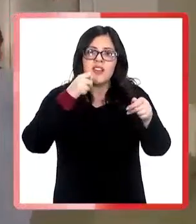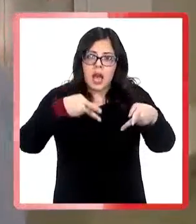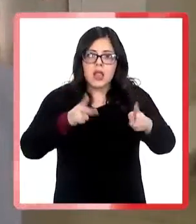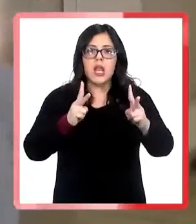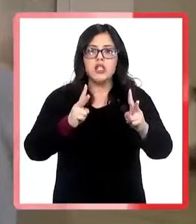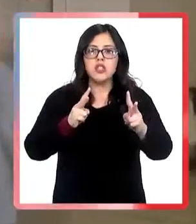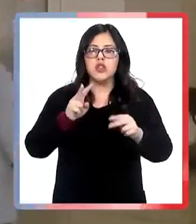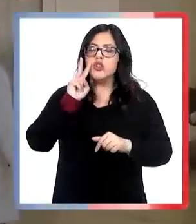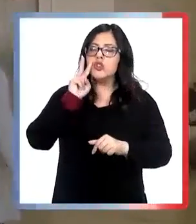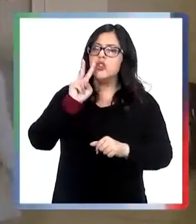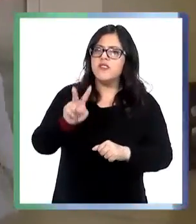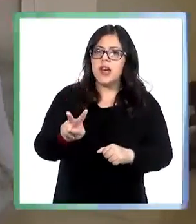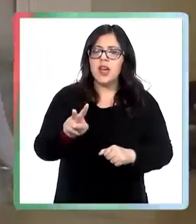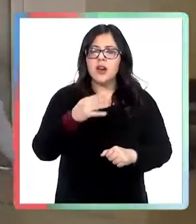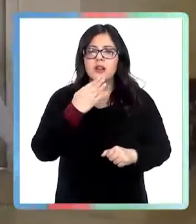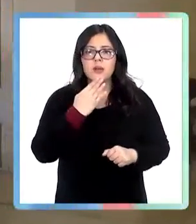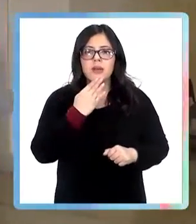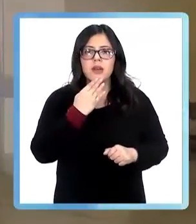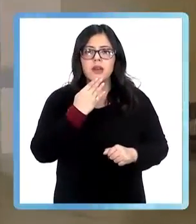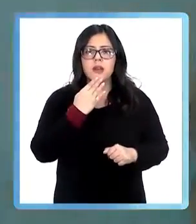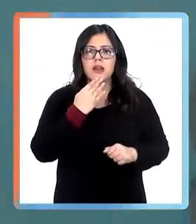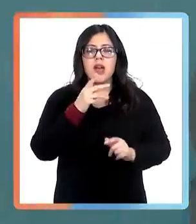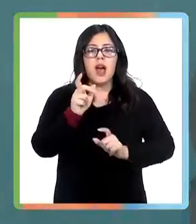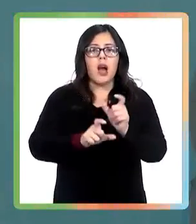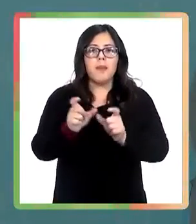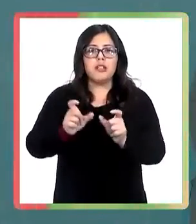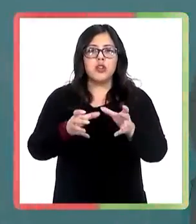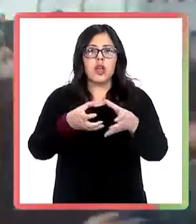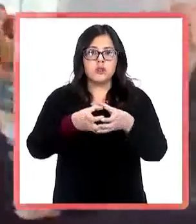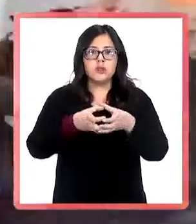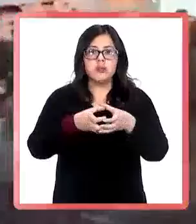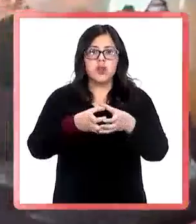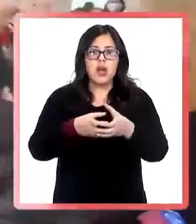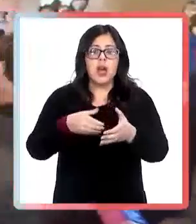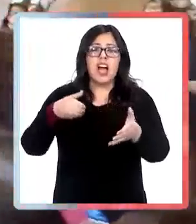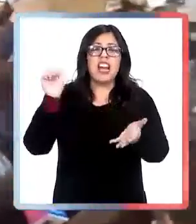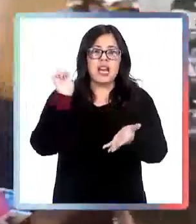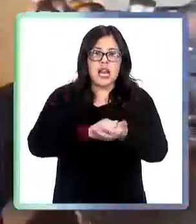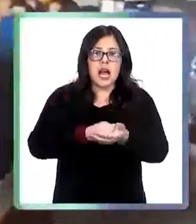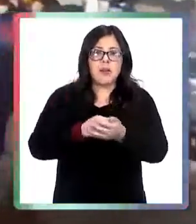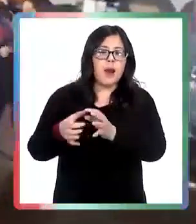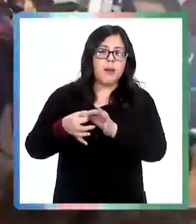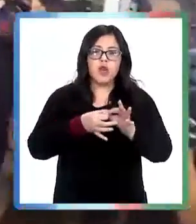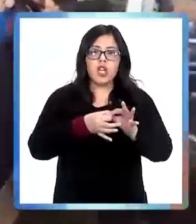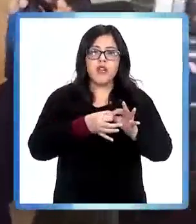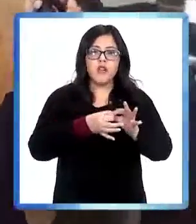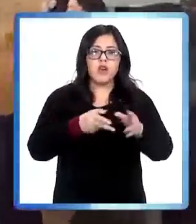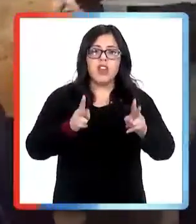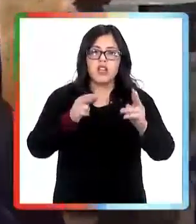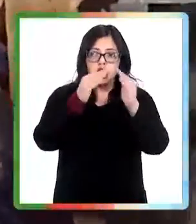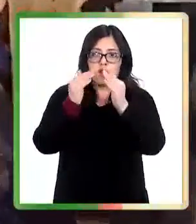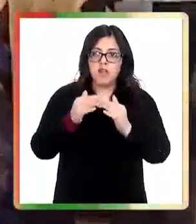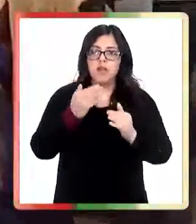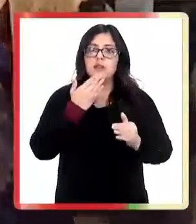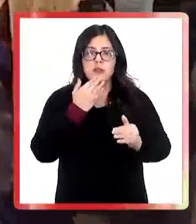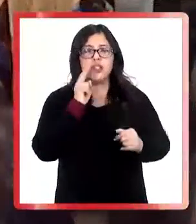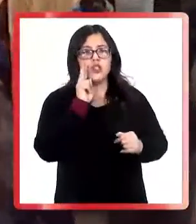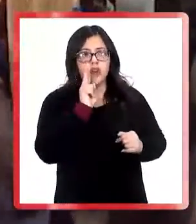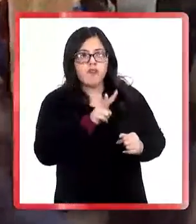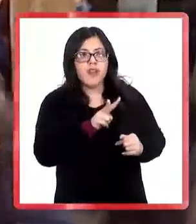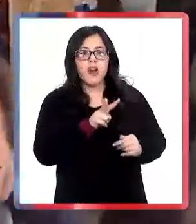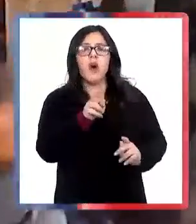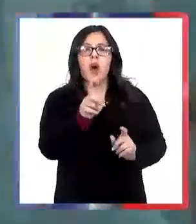lo que debieran ser derechos. Veo al fondo también a agrupaciones protestando por el derecho a la vivienda.